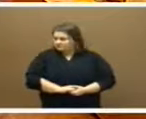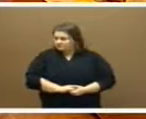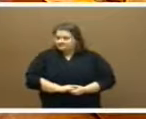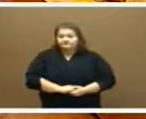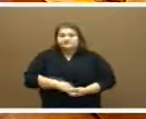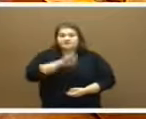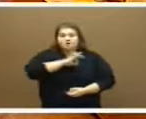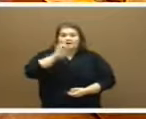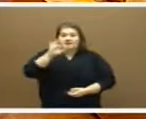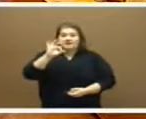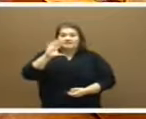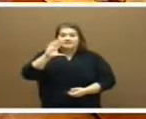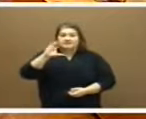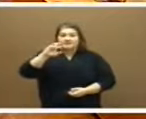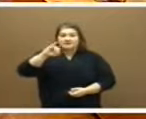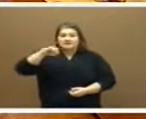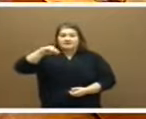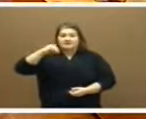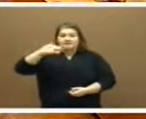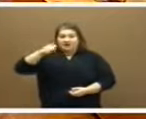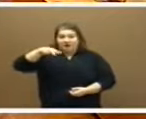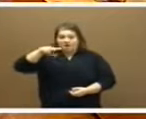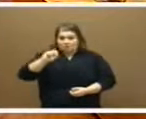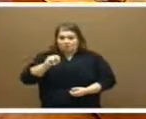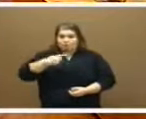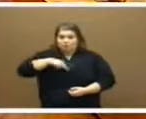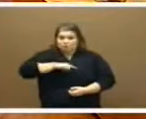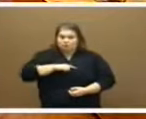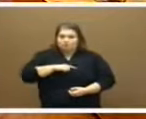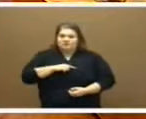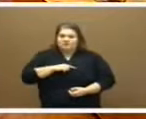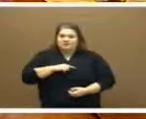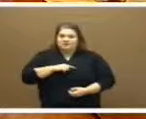Señor escribano, nosotros estamos de acuerdo en que